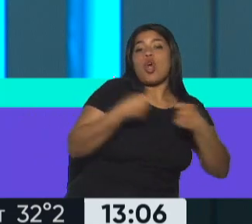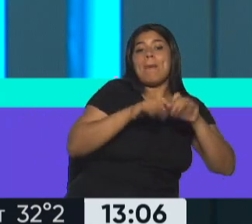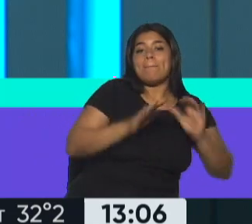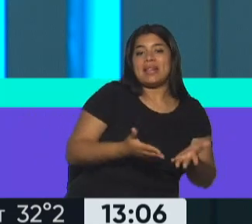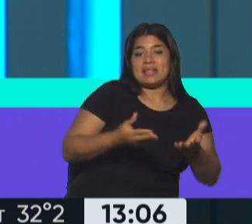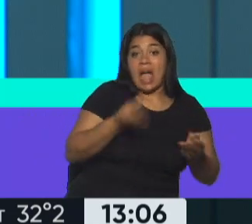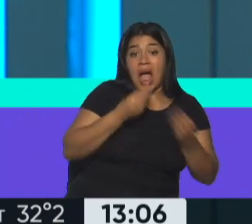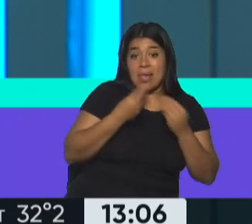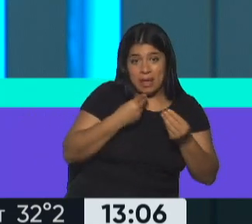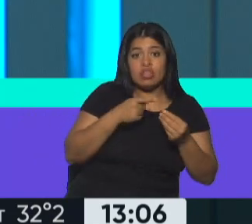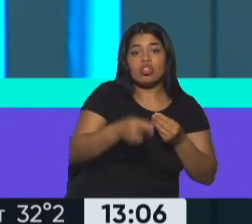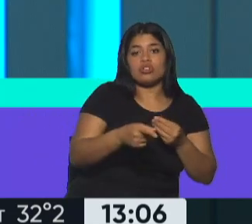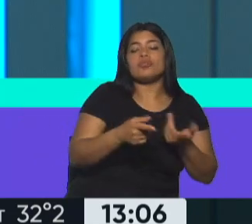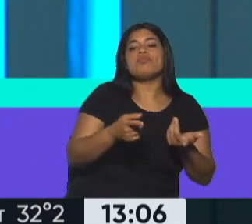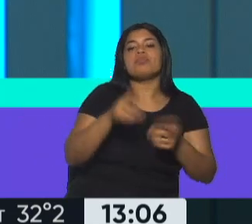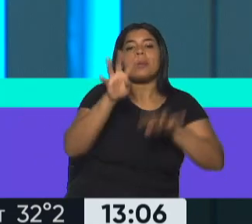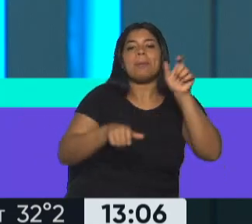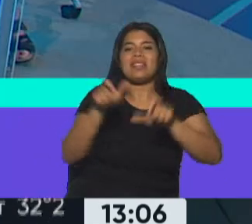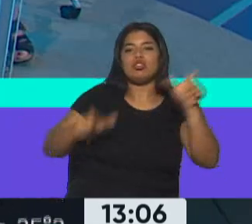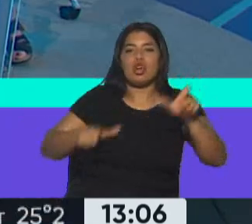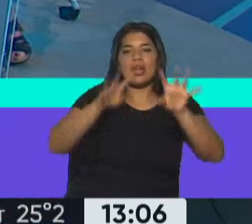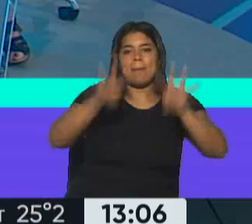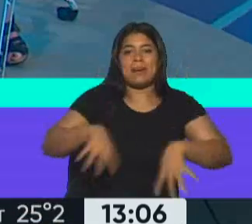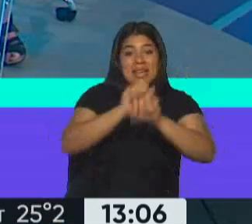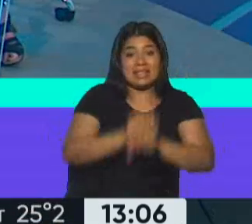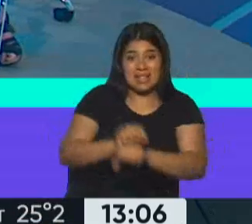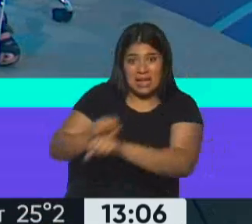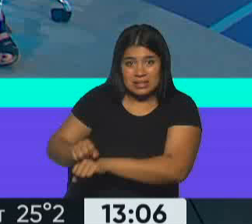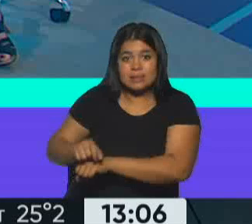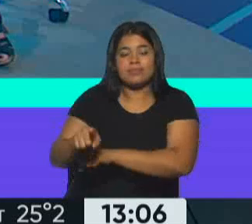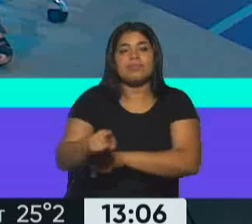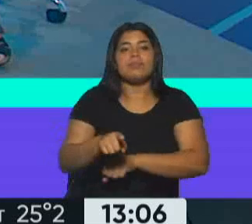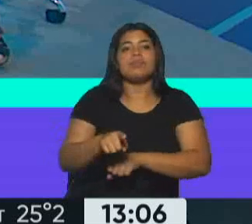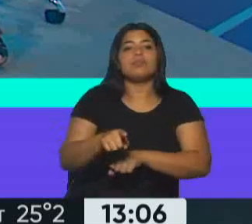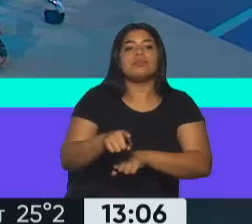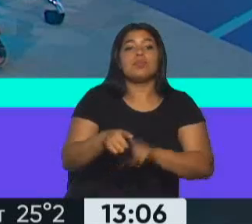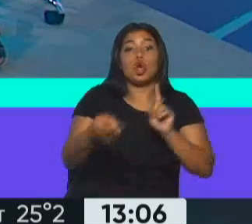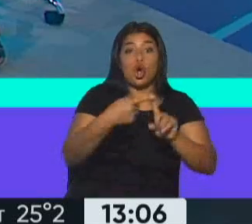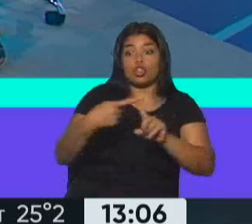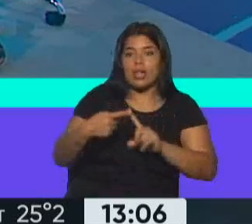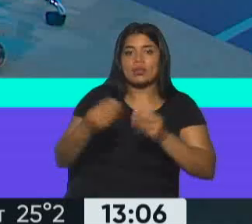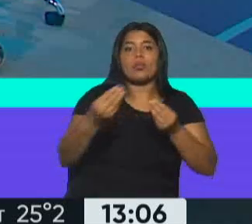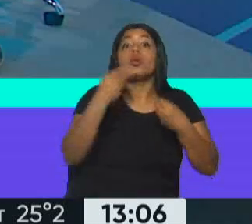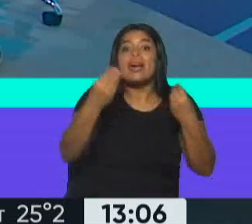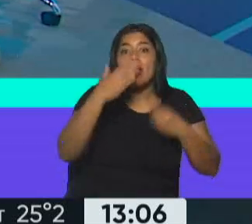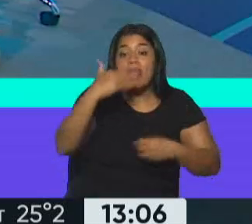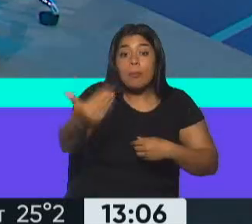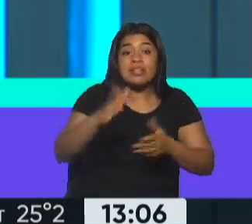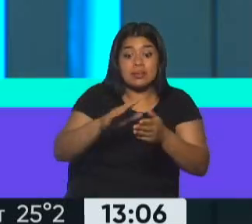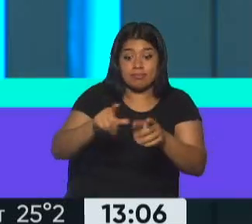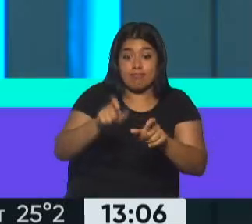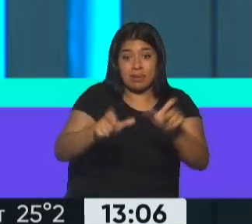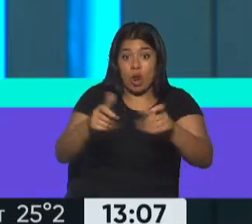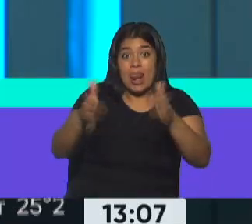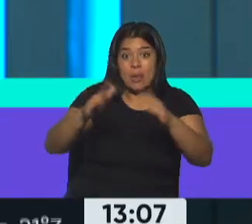todos los detenidos en distintos servicios penitenciarios luego cuando salen en la cocina de distintos restaurantes entonces el oficio